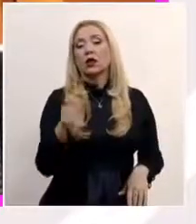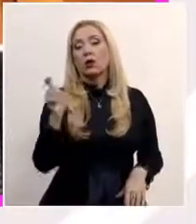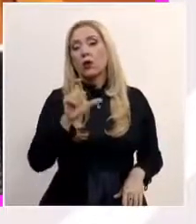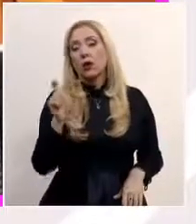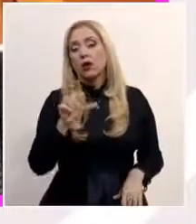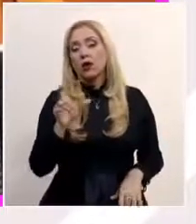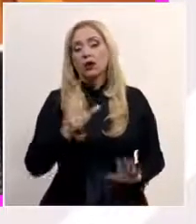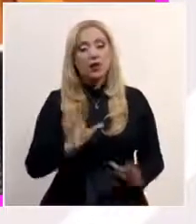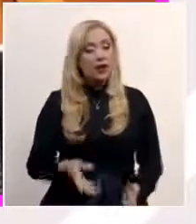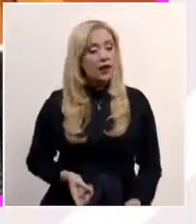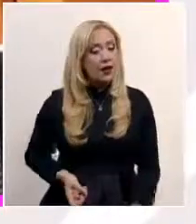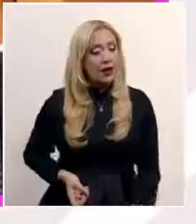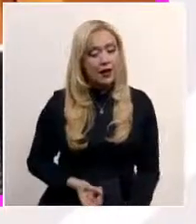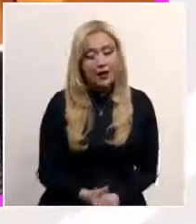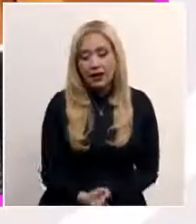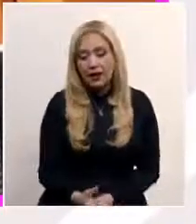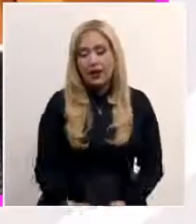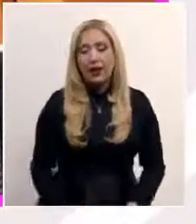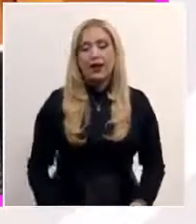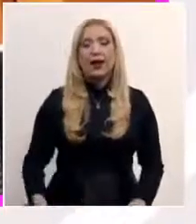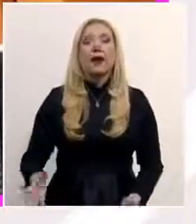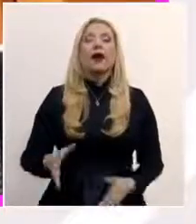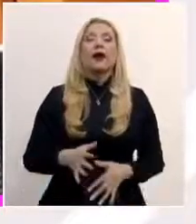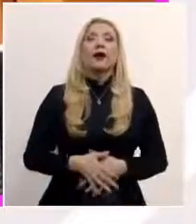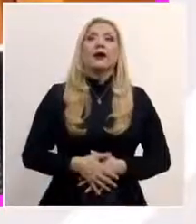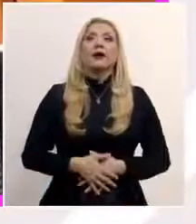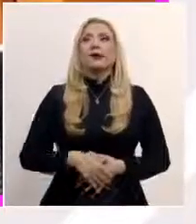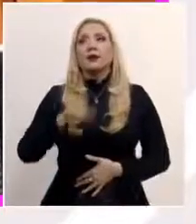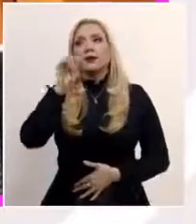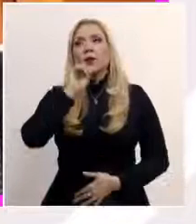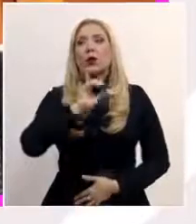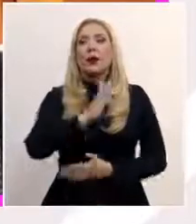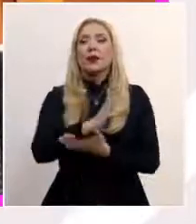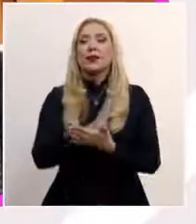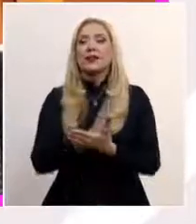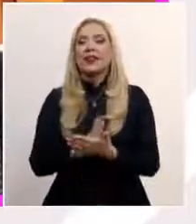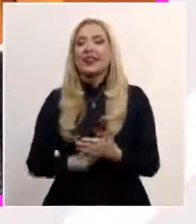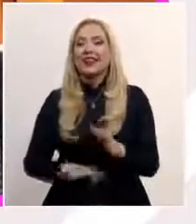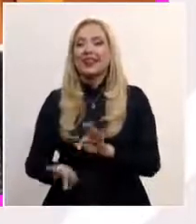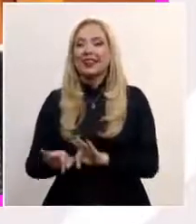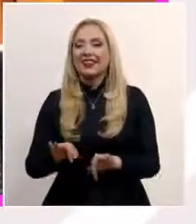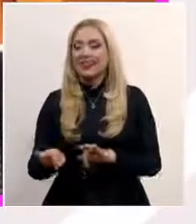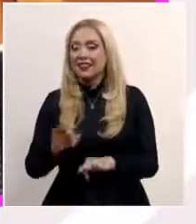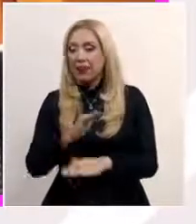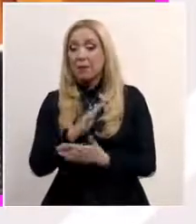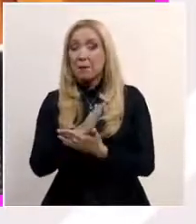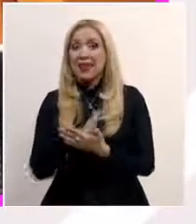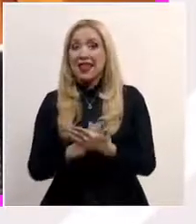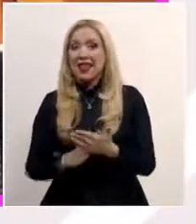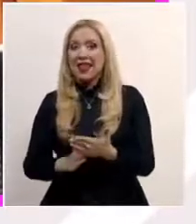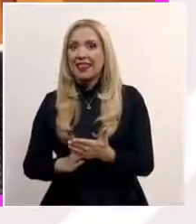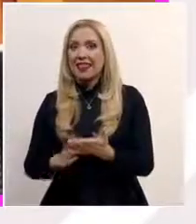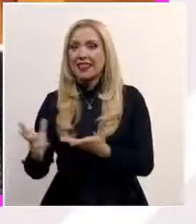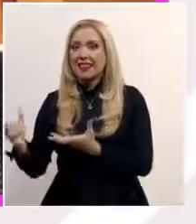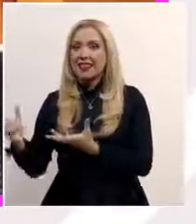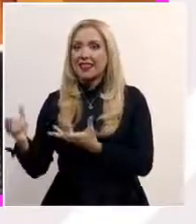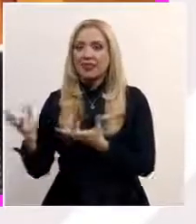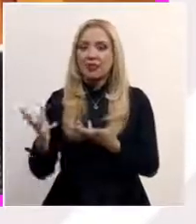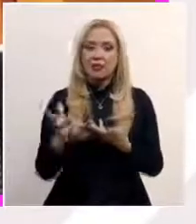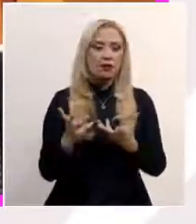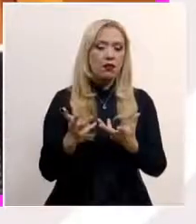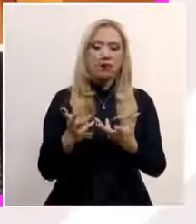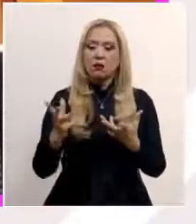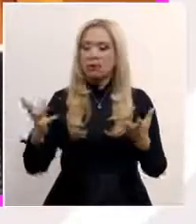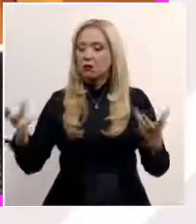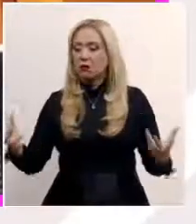haber dado a luz, la mitad de las mujeres que estaban trabajando ya no trabajan. Y esto tiene que ver precisamente